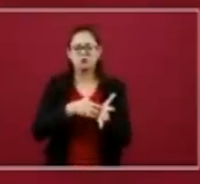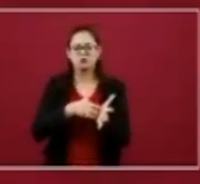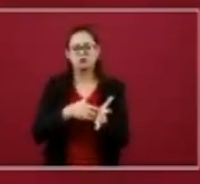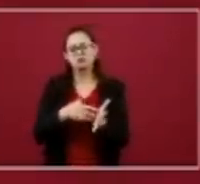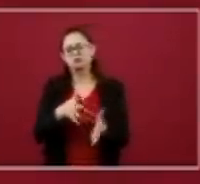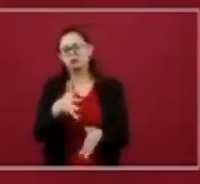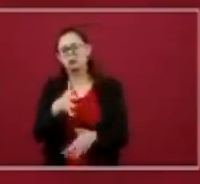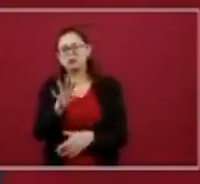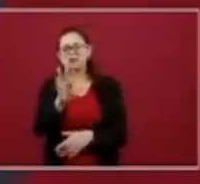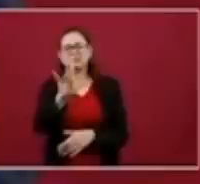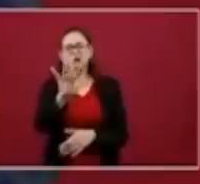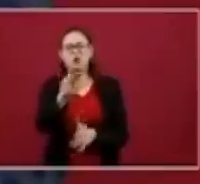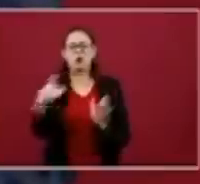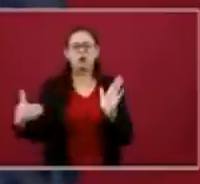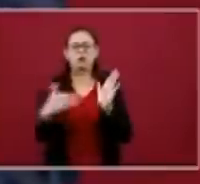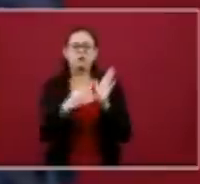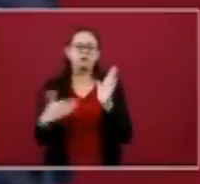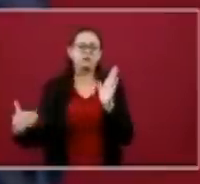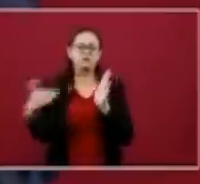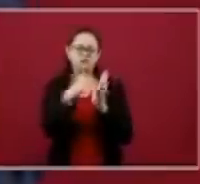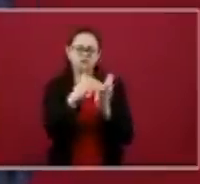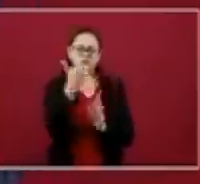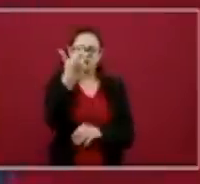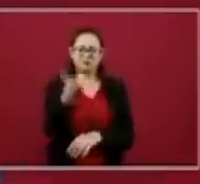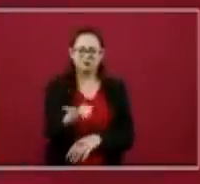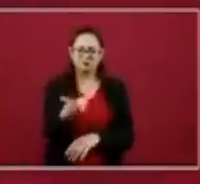cerca de 50 mil millones de pesos.